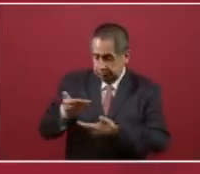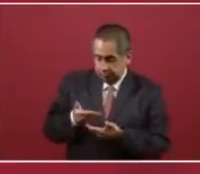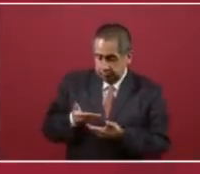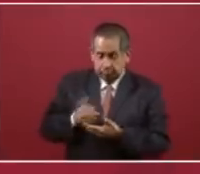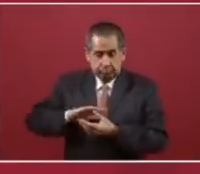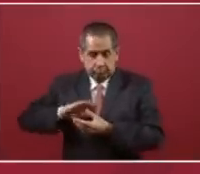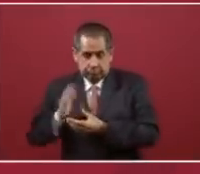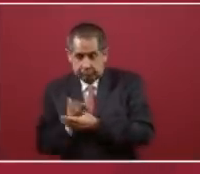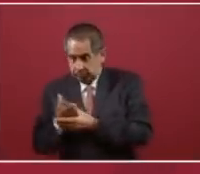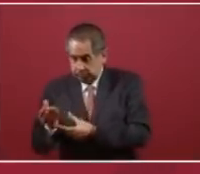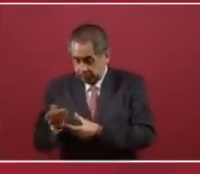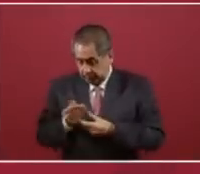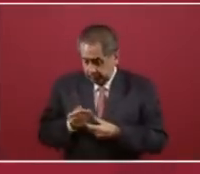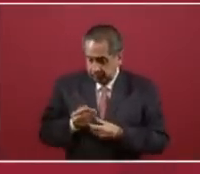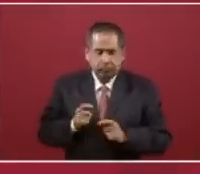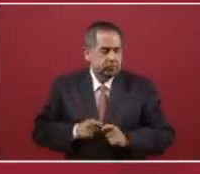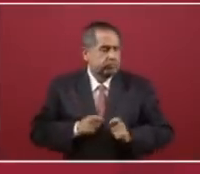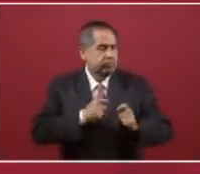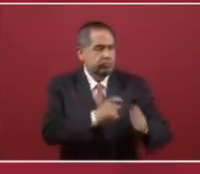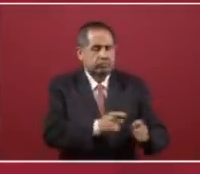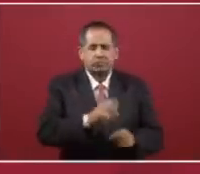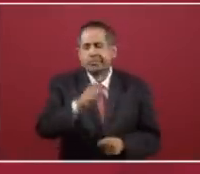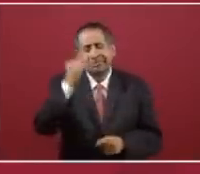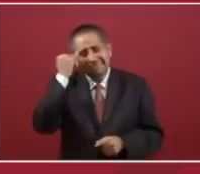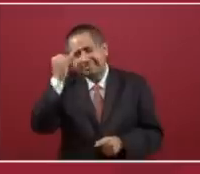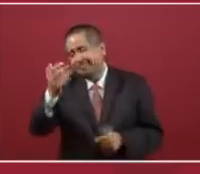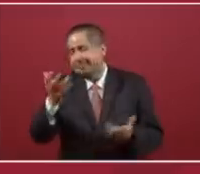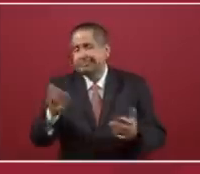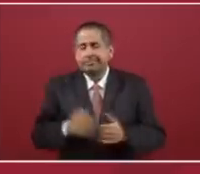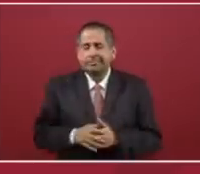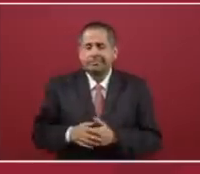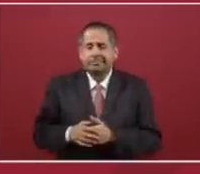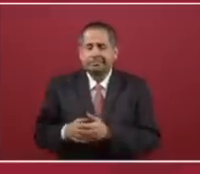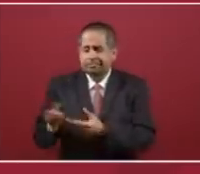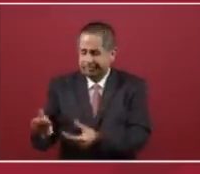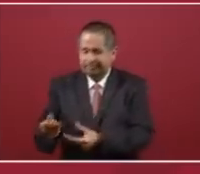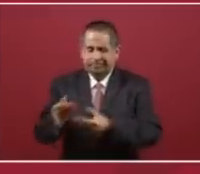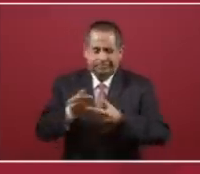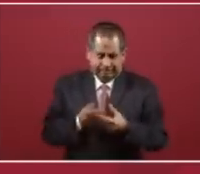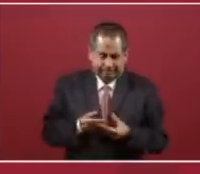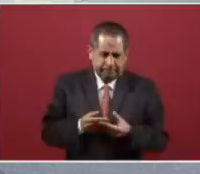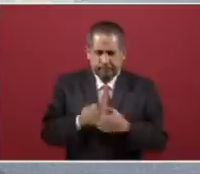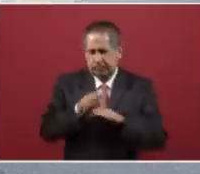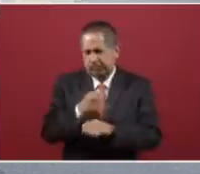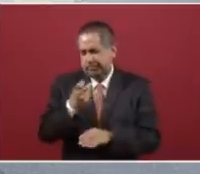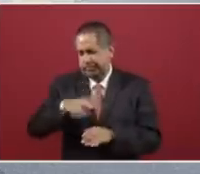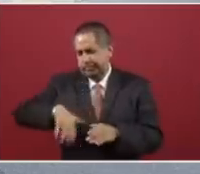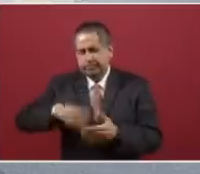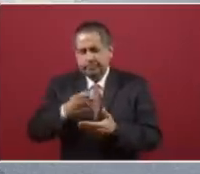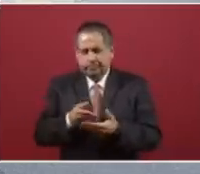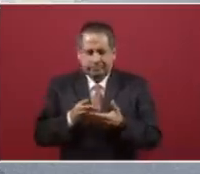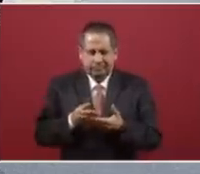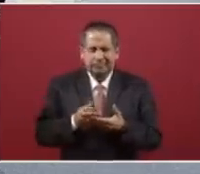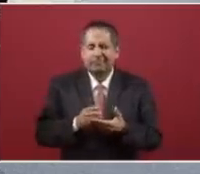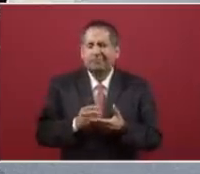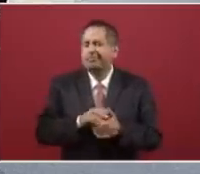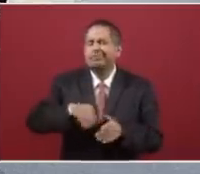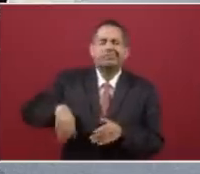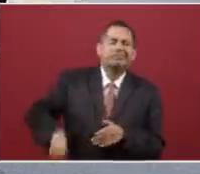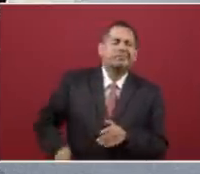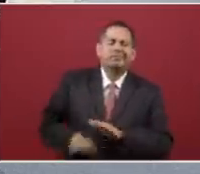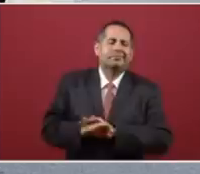expediente imagínense que me llevé una experiencia sobre esos digo no voy a